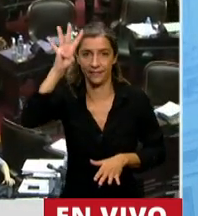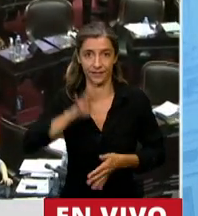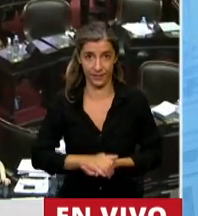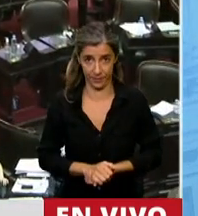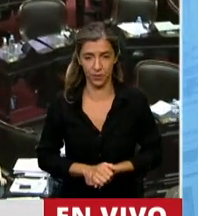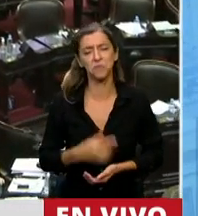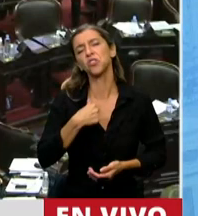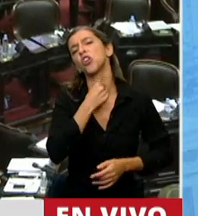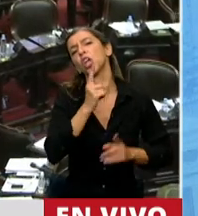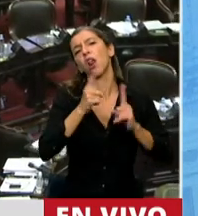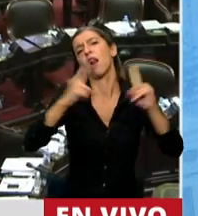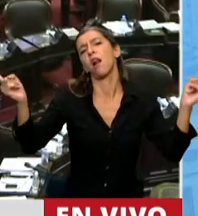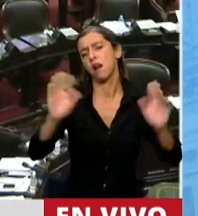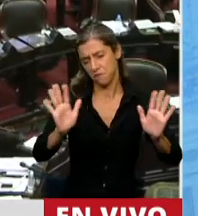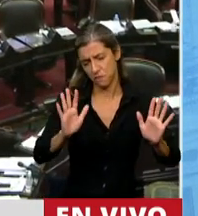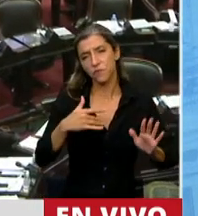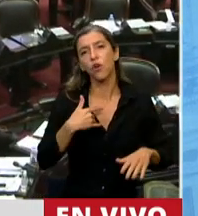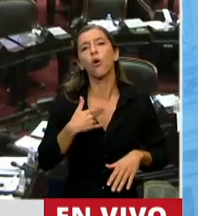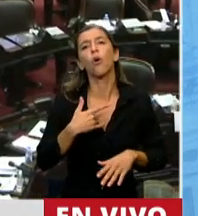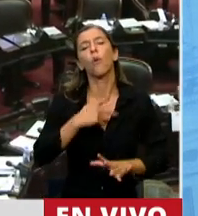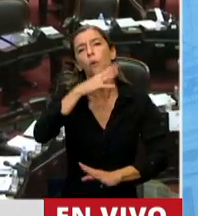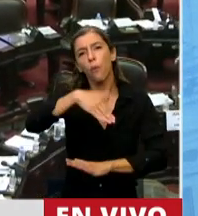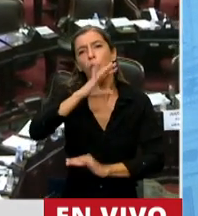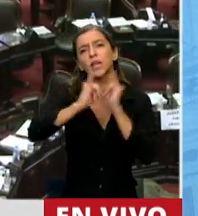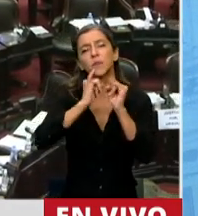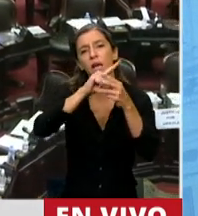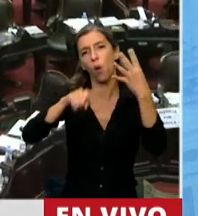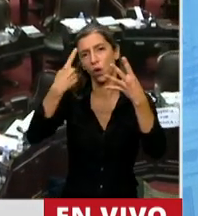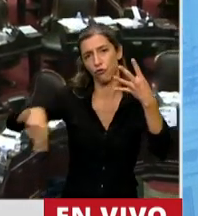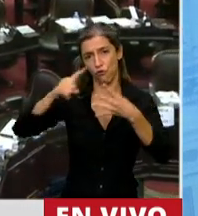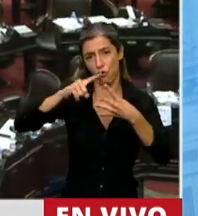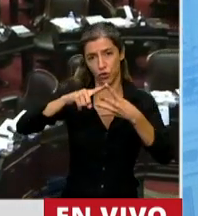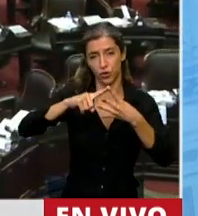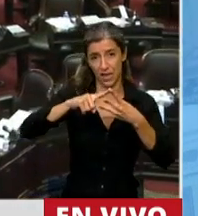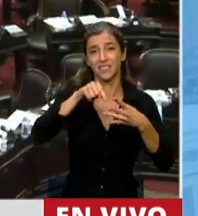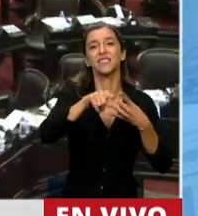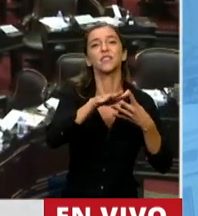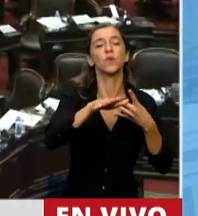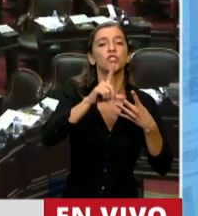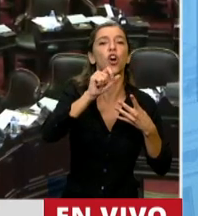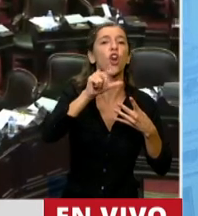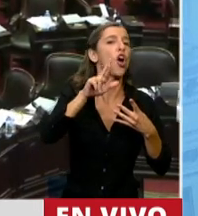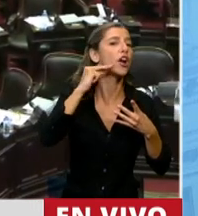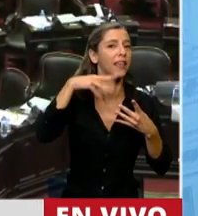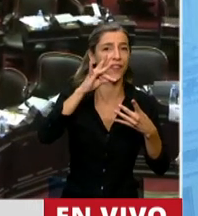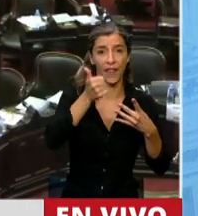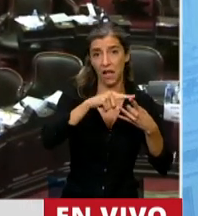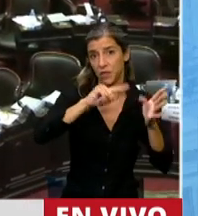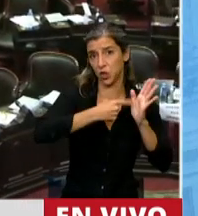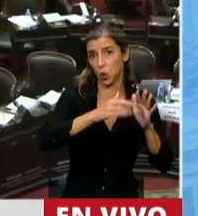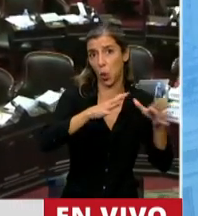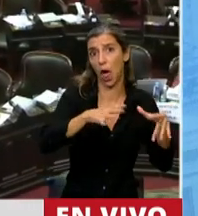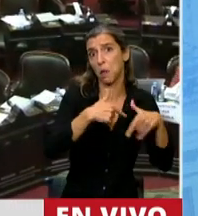no extenderme, voy a dividirlo en cuatro ejes lo que vimos. El caso Clorinda, una ciudad que la corrieron prácticamente del mapa de